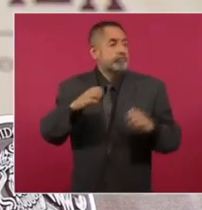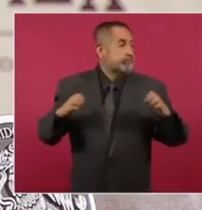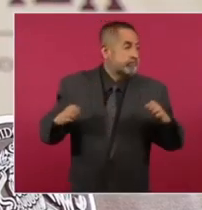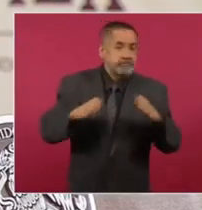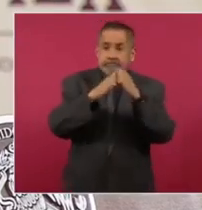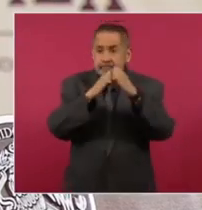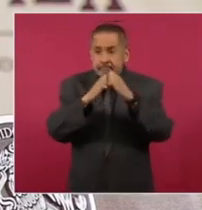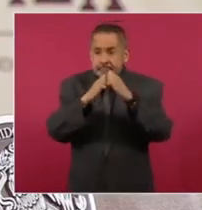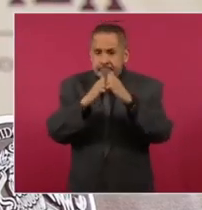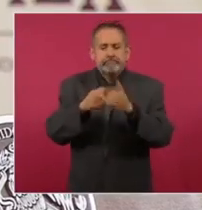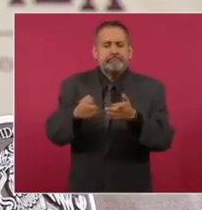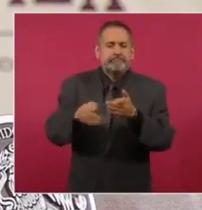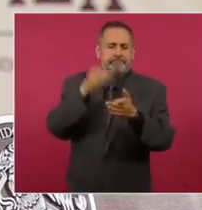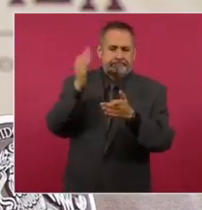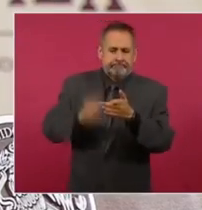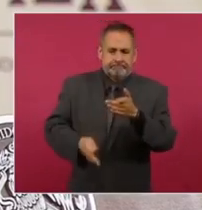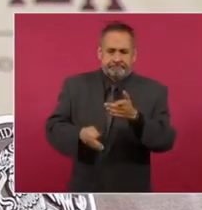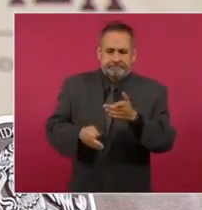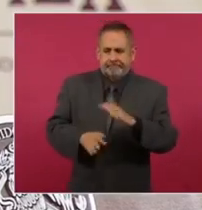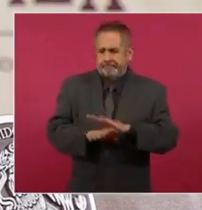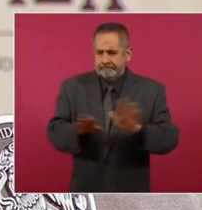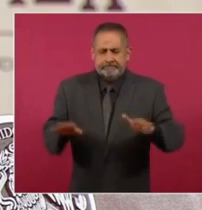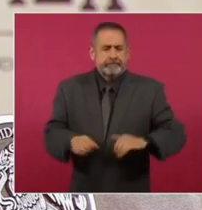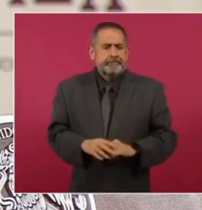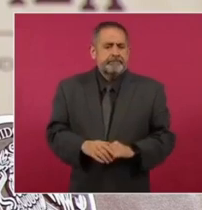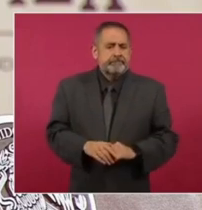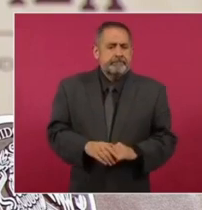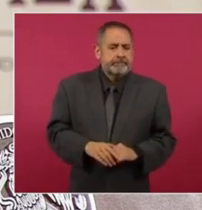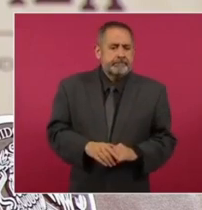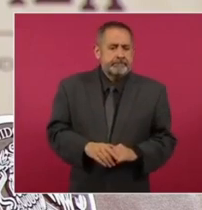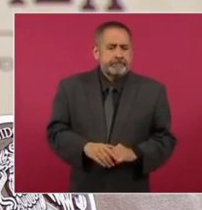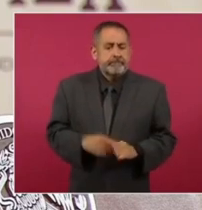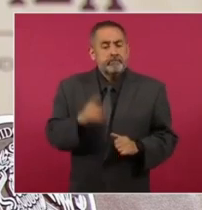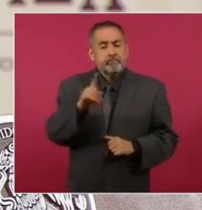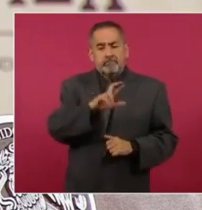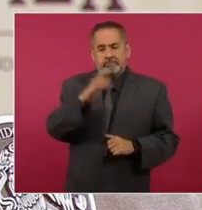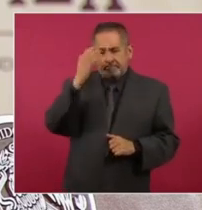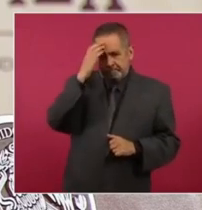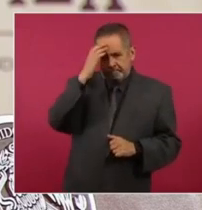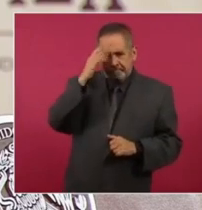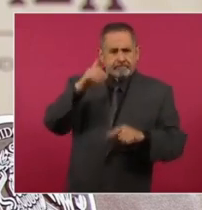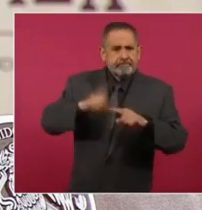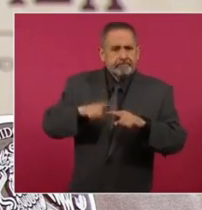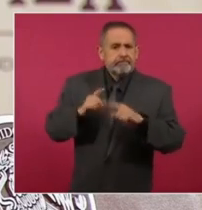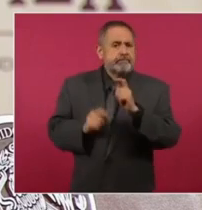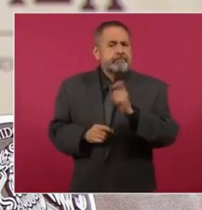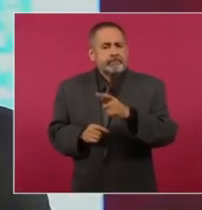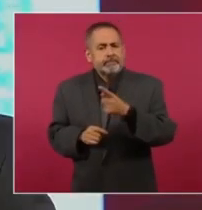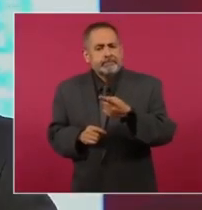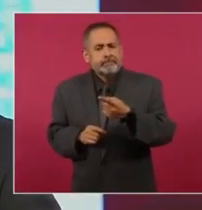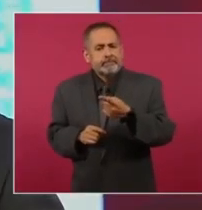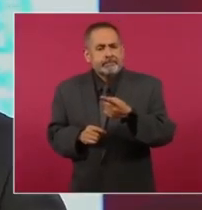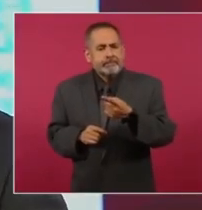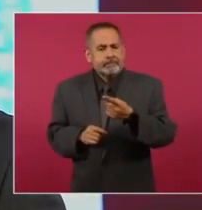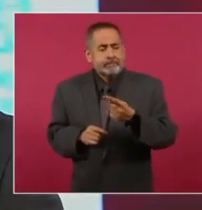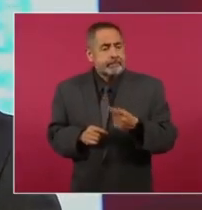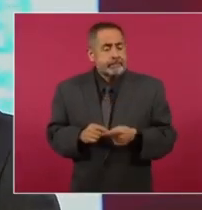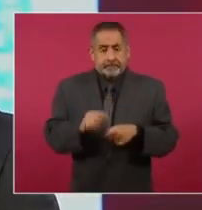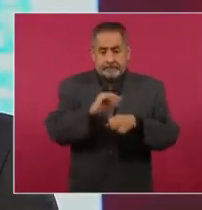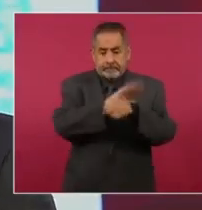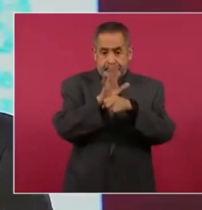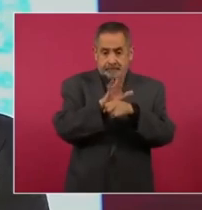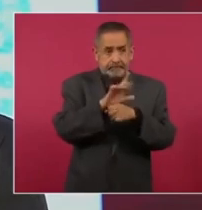esta emergencia. El primero es el reconocimiento de que existe una tendencia decreciente